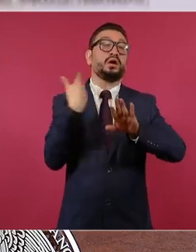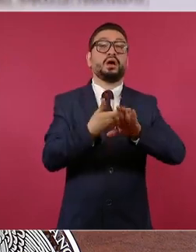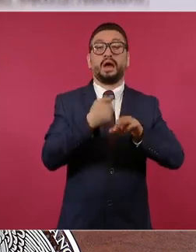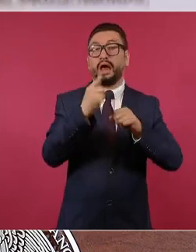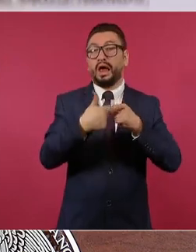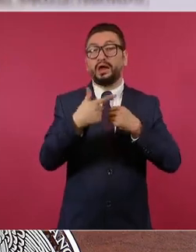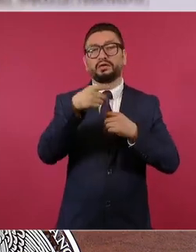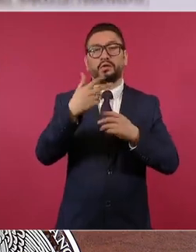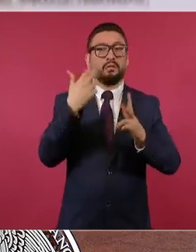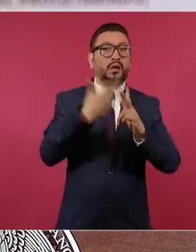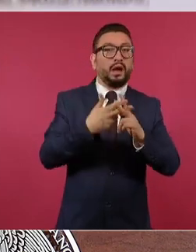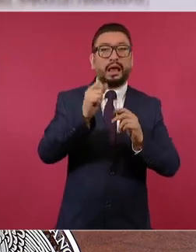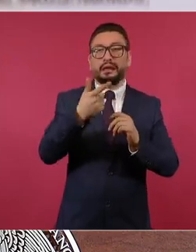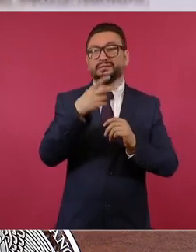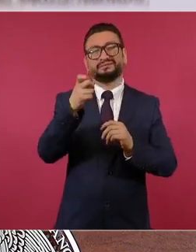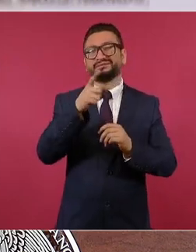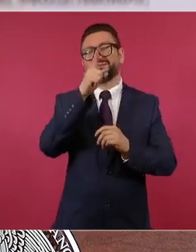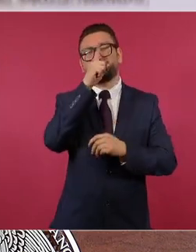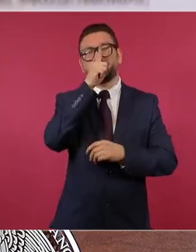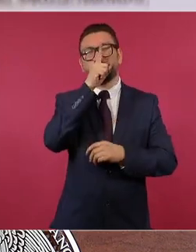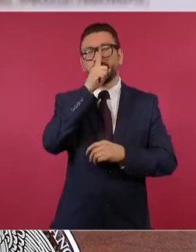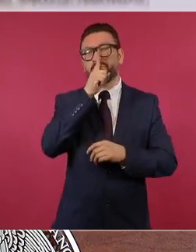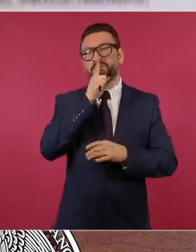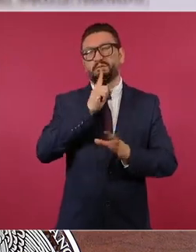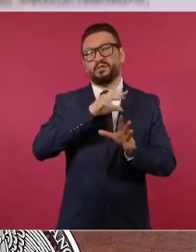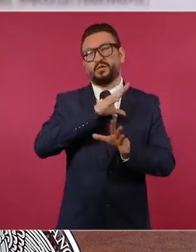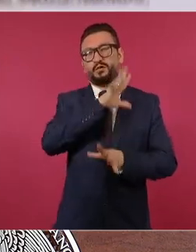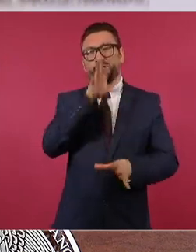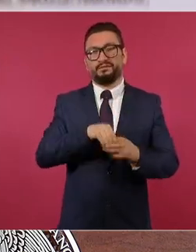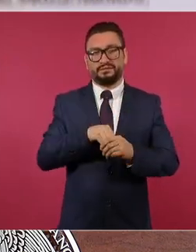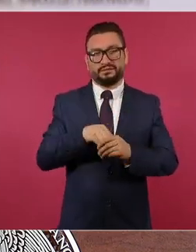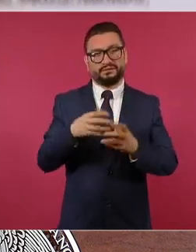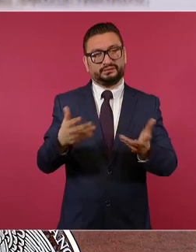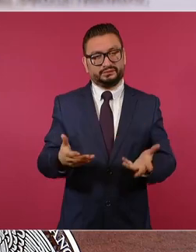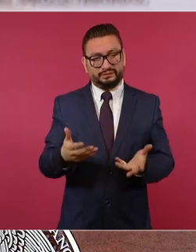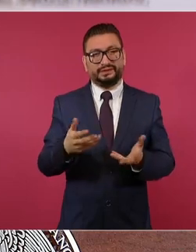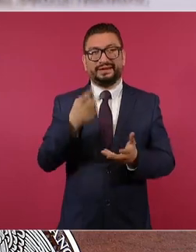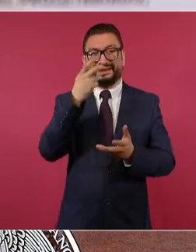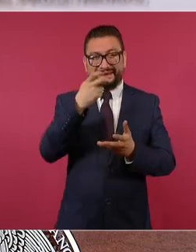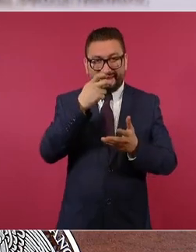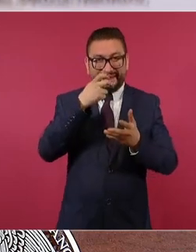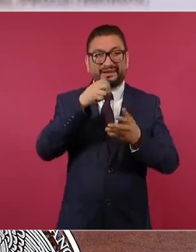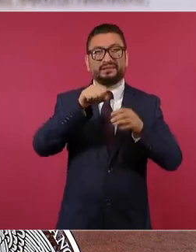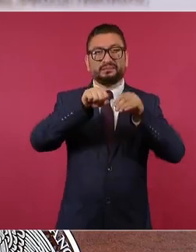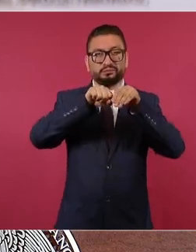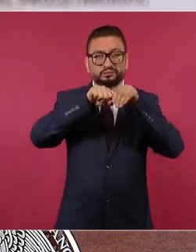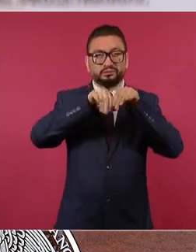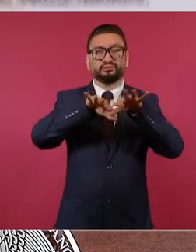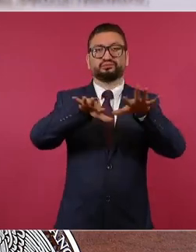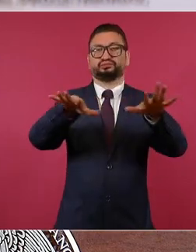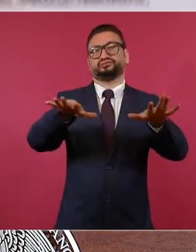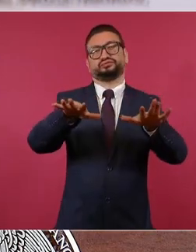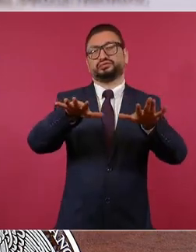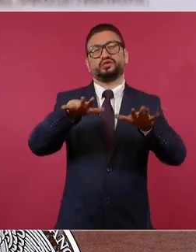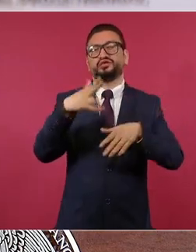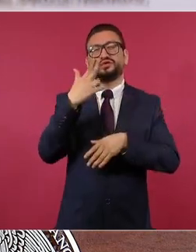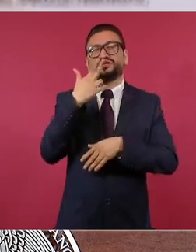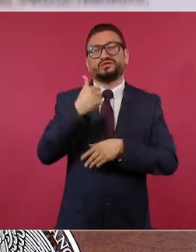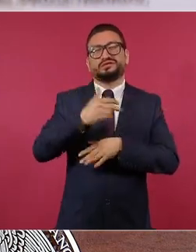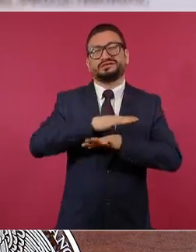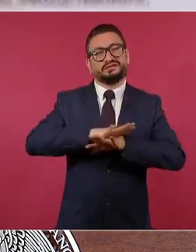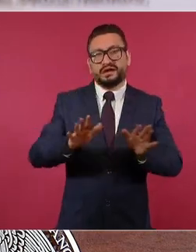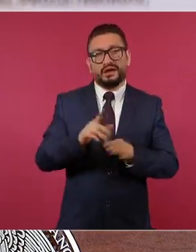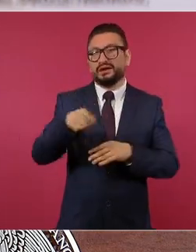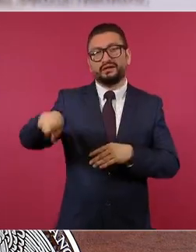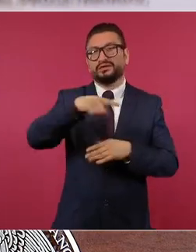y todo lo demás, una mentira total. Esas campañas ya no funcionan, pero no lo entienden.